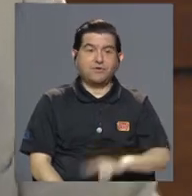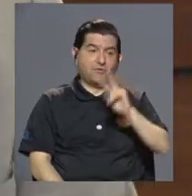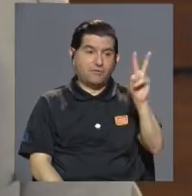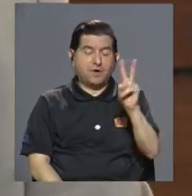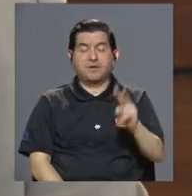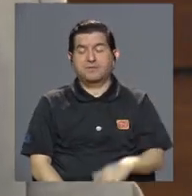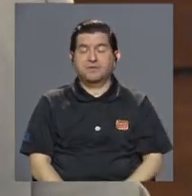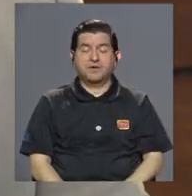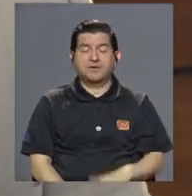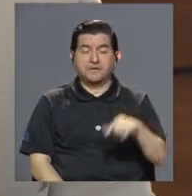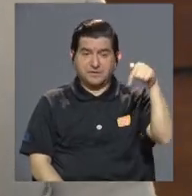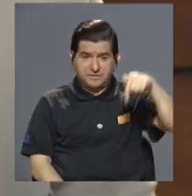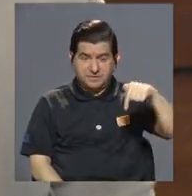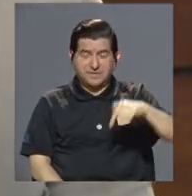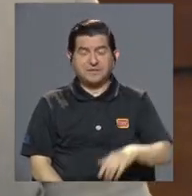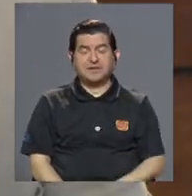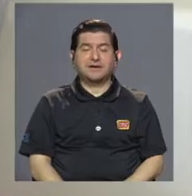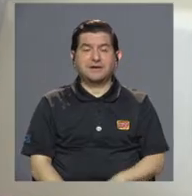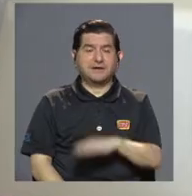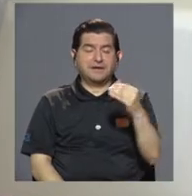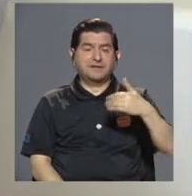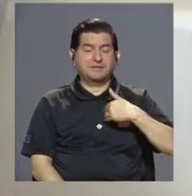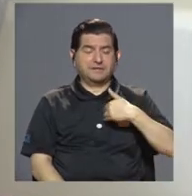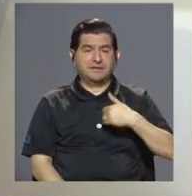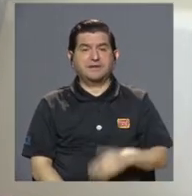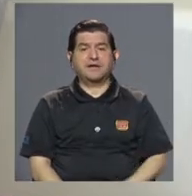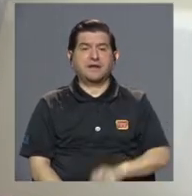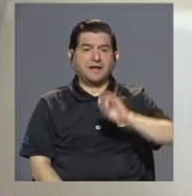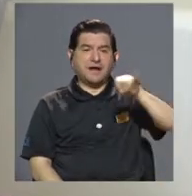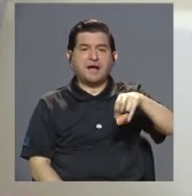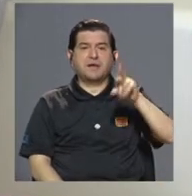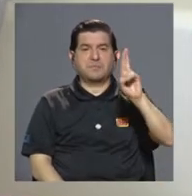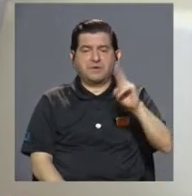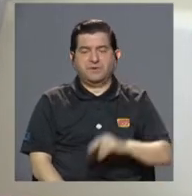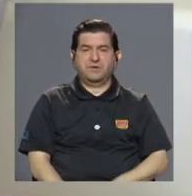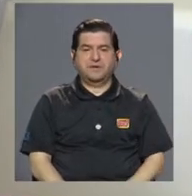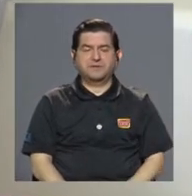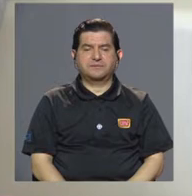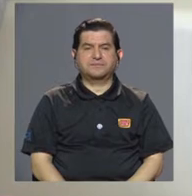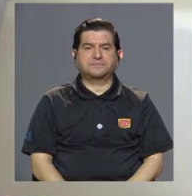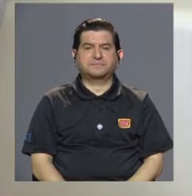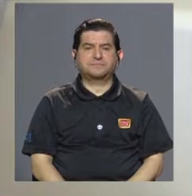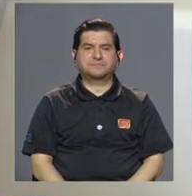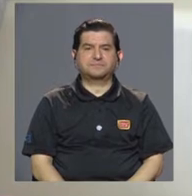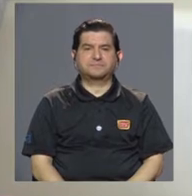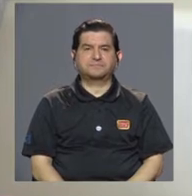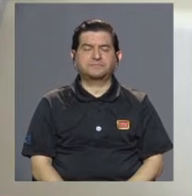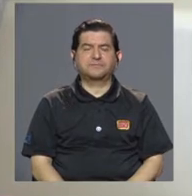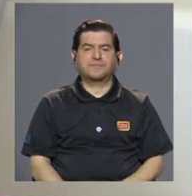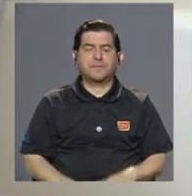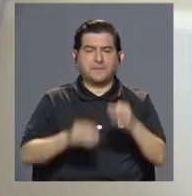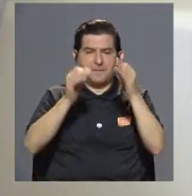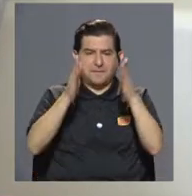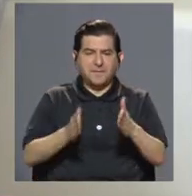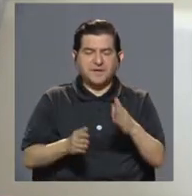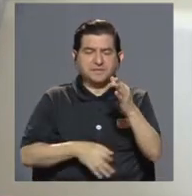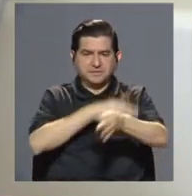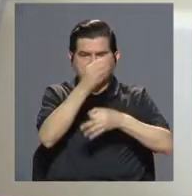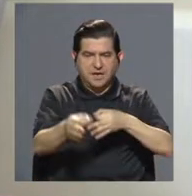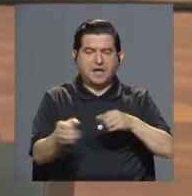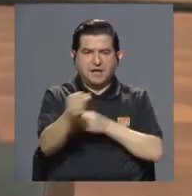y el cuerpo lo sabe, y tenemos nada más y nada menos que a don Jaime Robleto. Don Jaime, magistrado suplente de la Sala